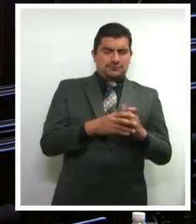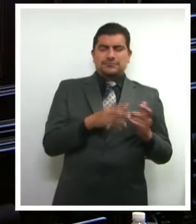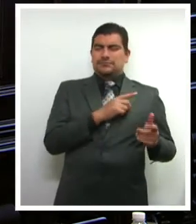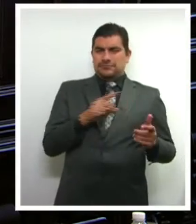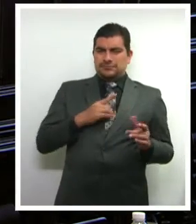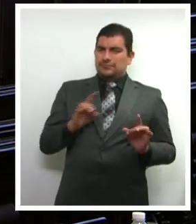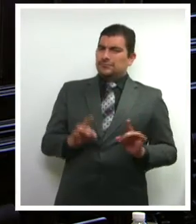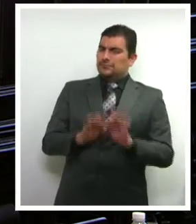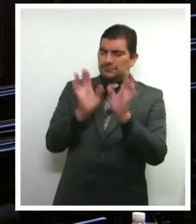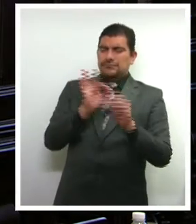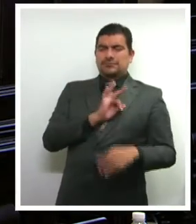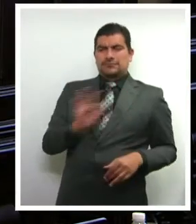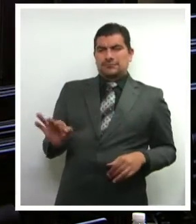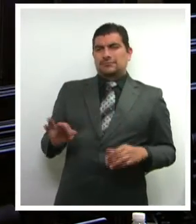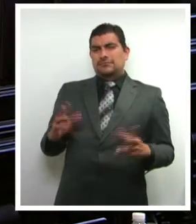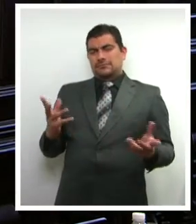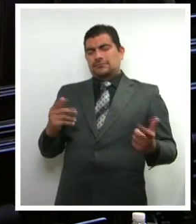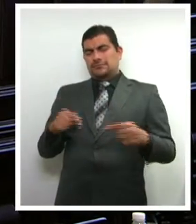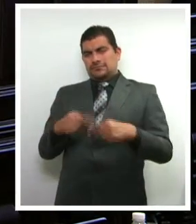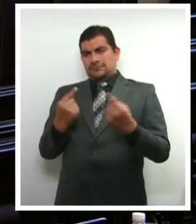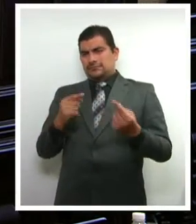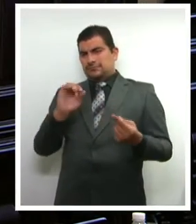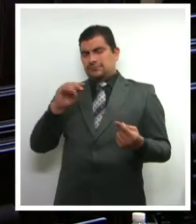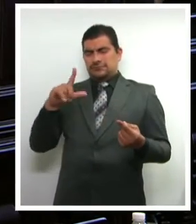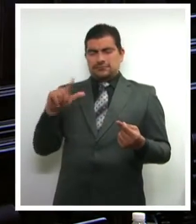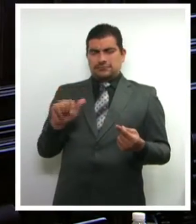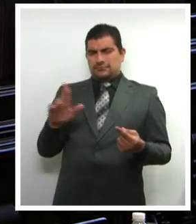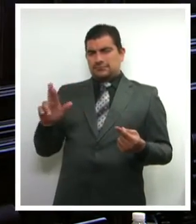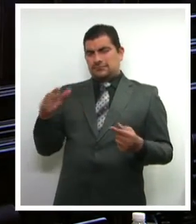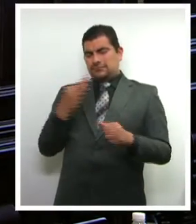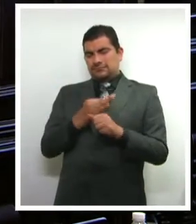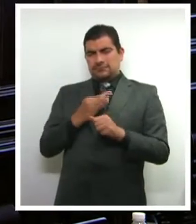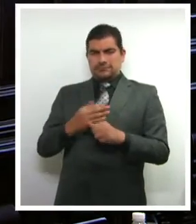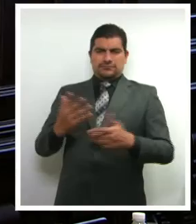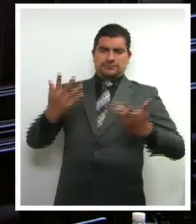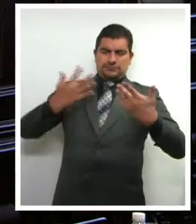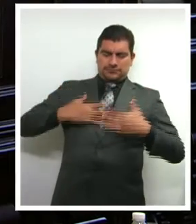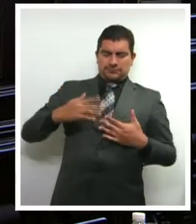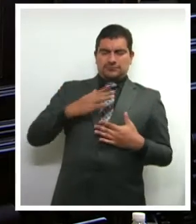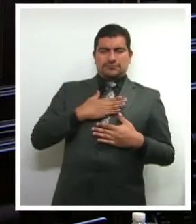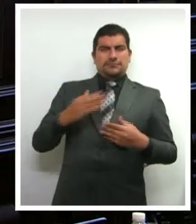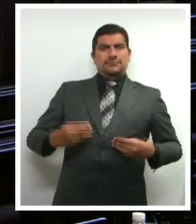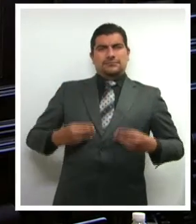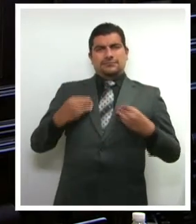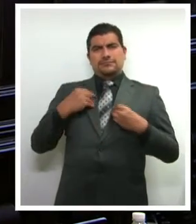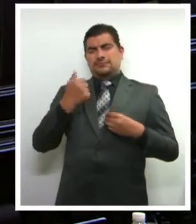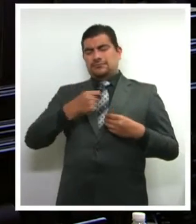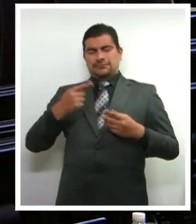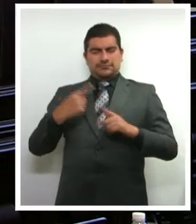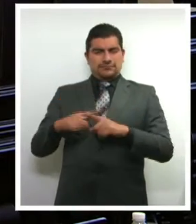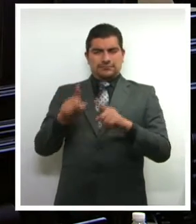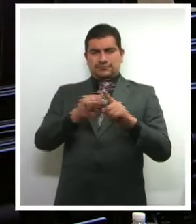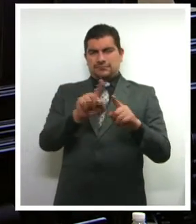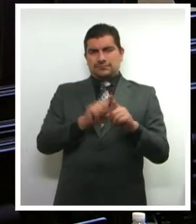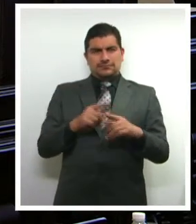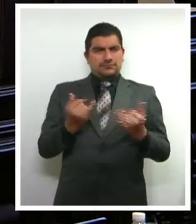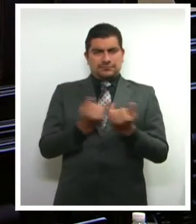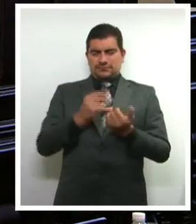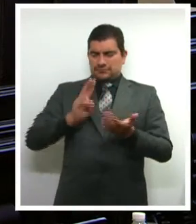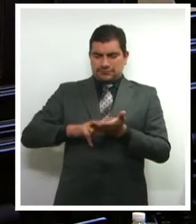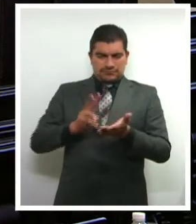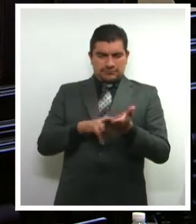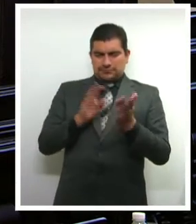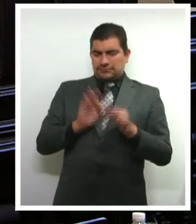el riesgo de homologar desvalorizando su dignidad como sujetos diferenciados y de esta